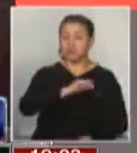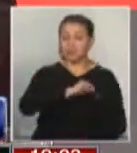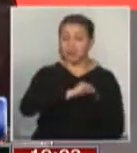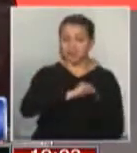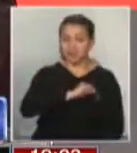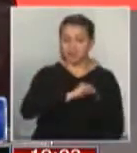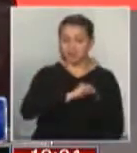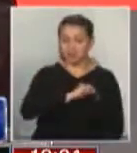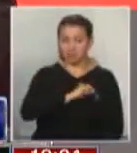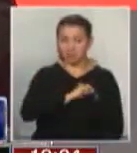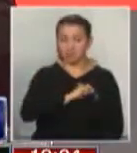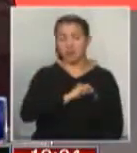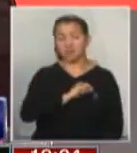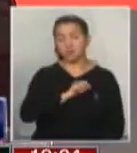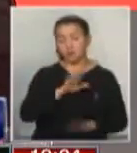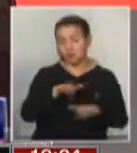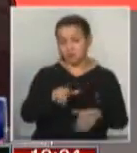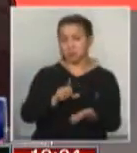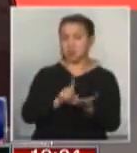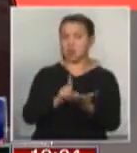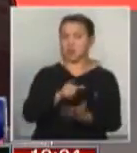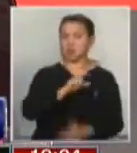través justamente de españa'